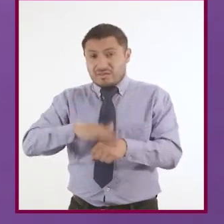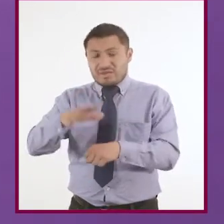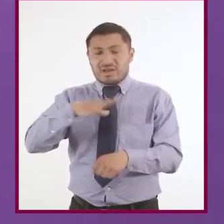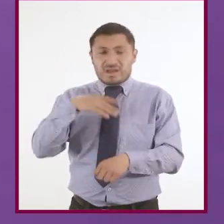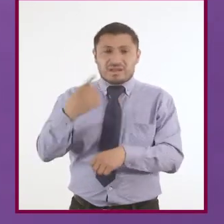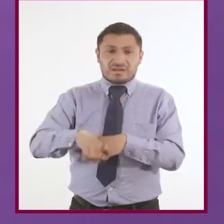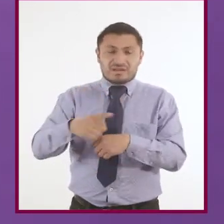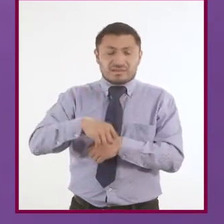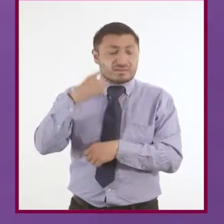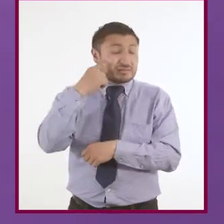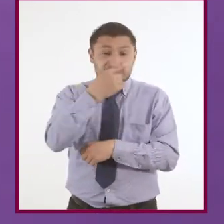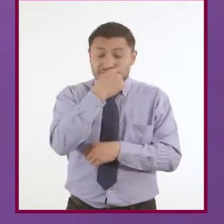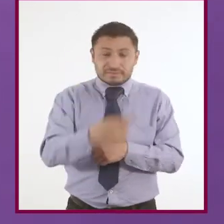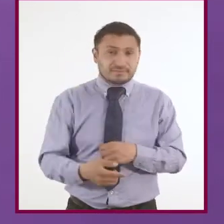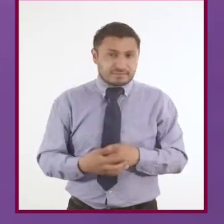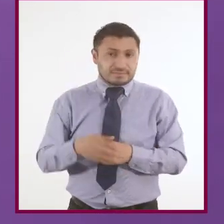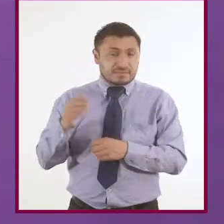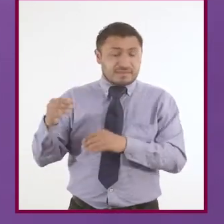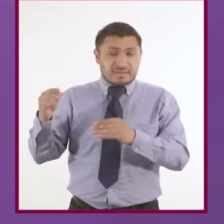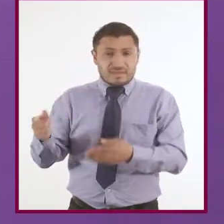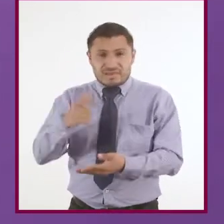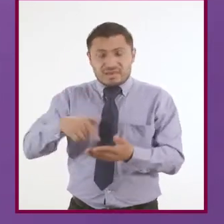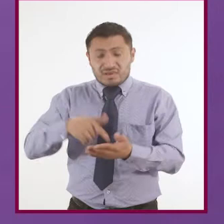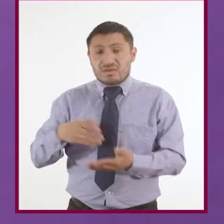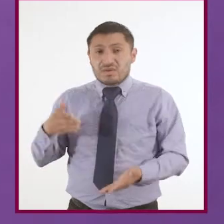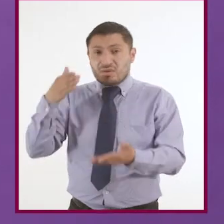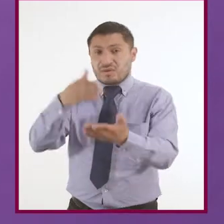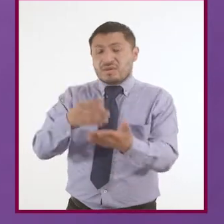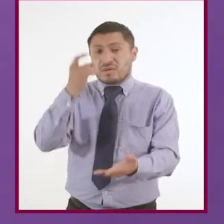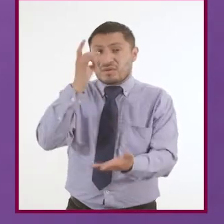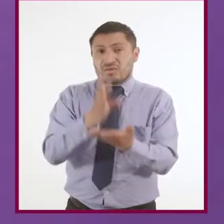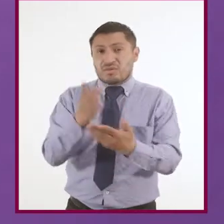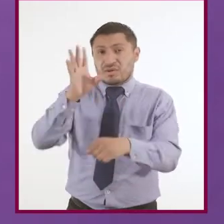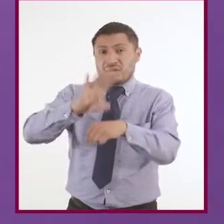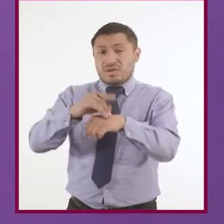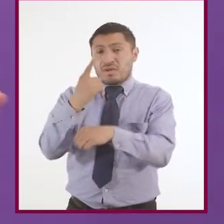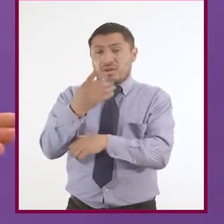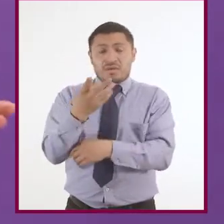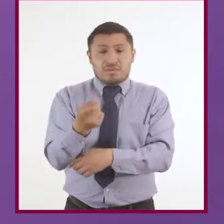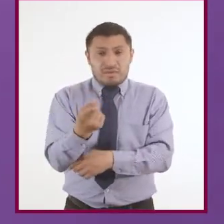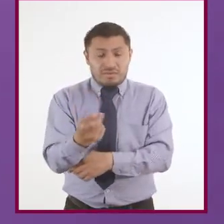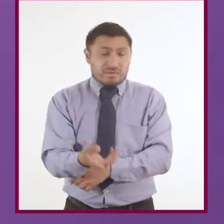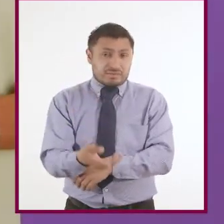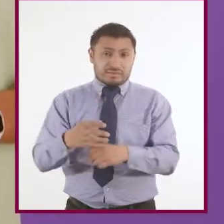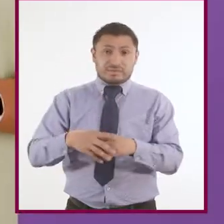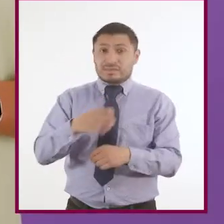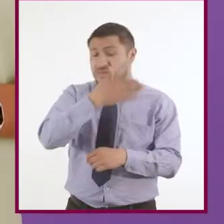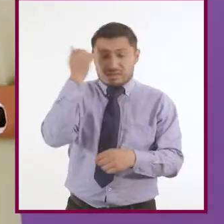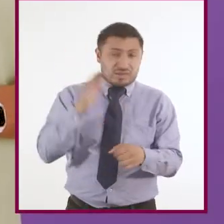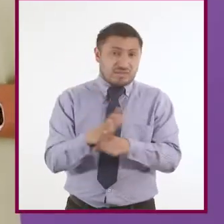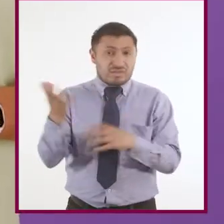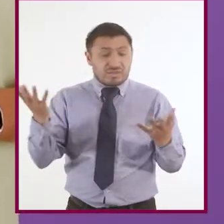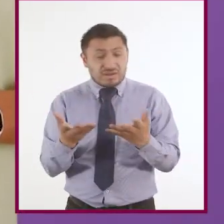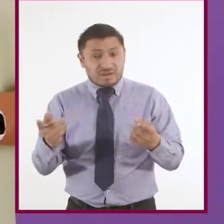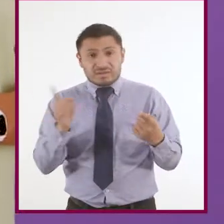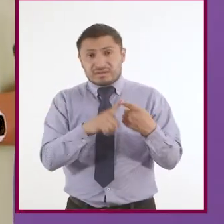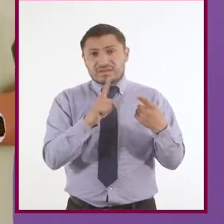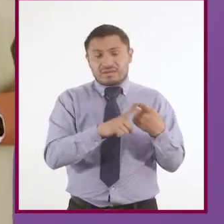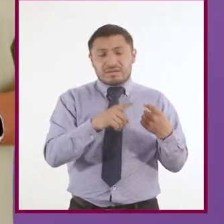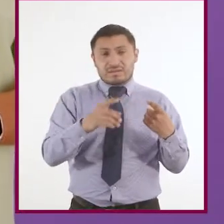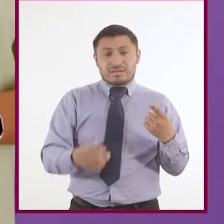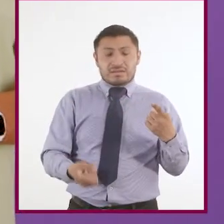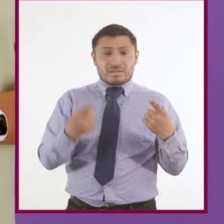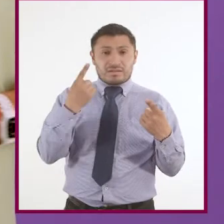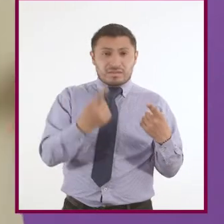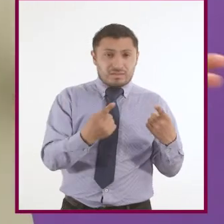malita de sus ojos. Donde se van a mudar solo les permiten tener una mascota. No sabe qué hacer. A. Que ponga a Esponja